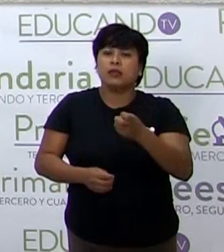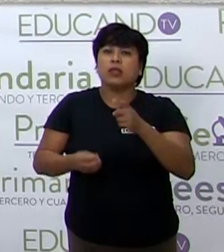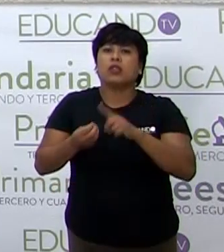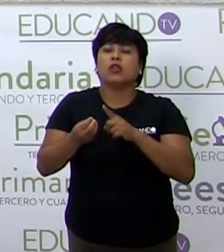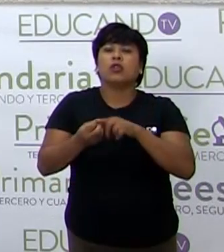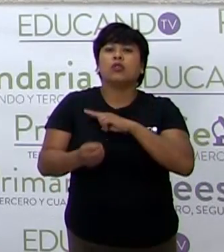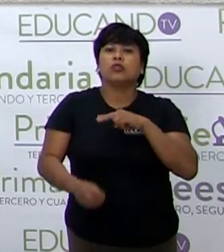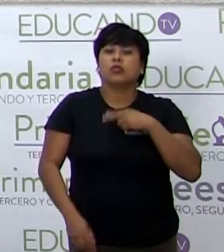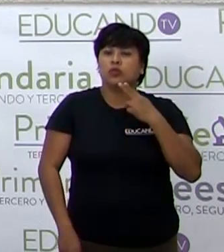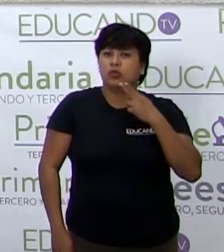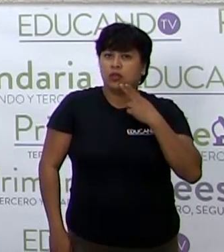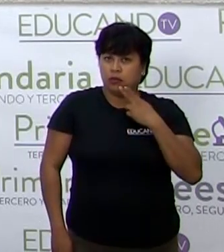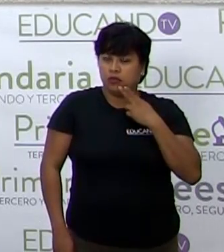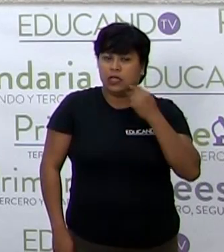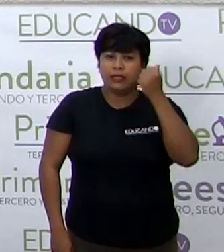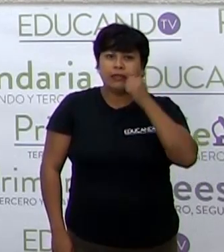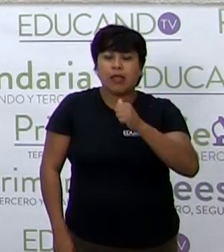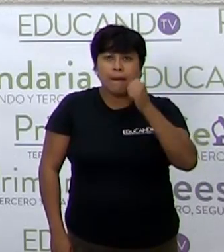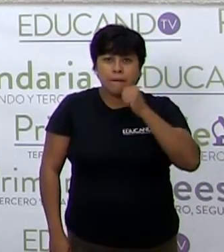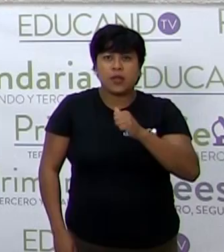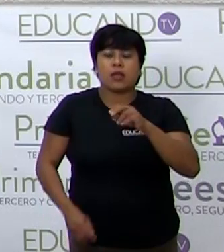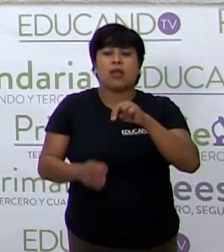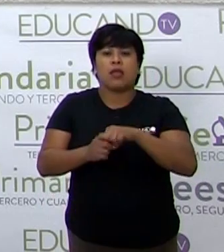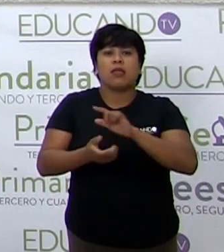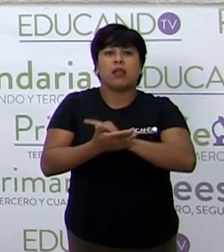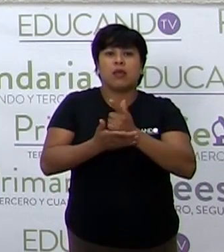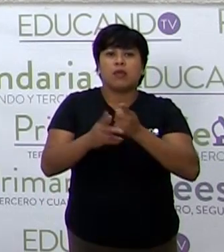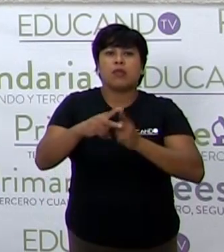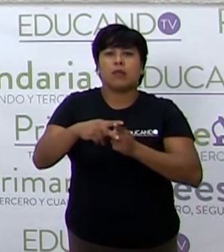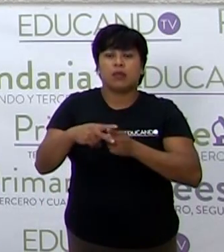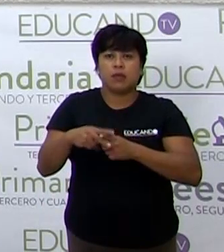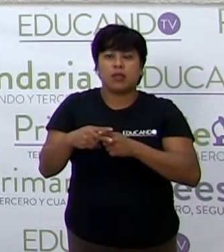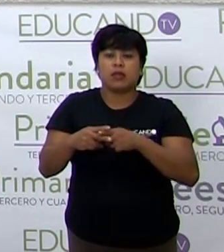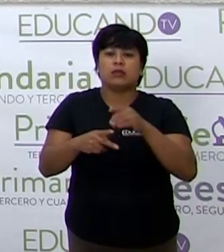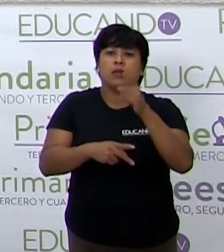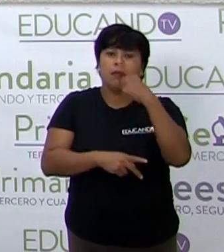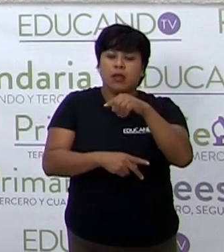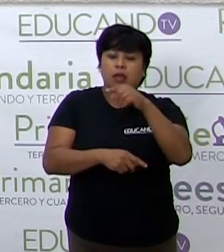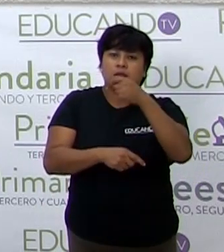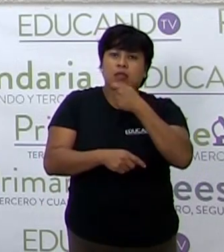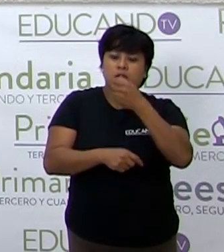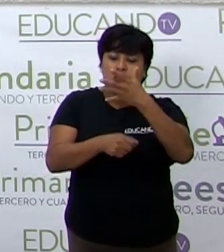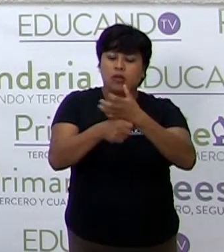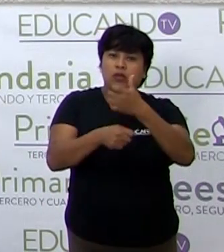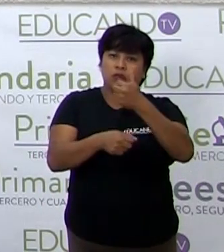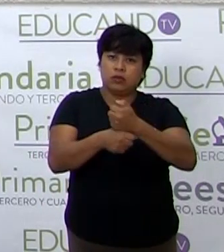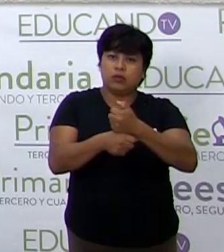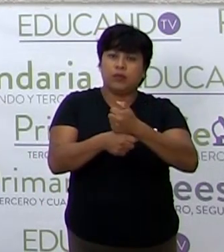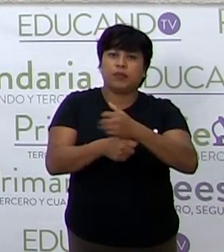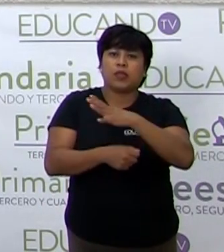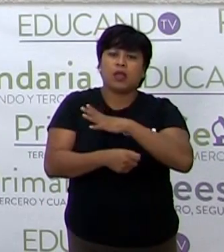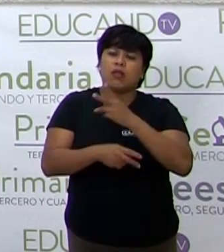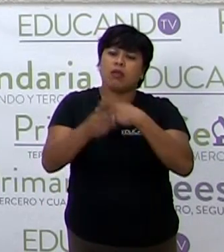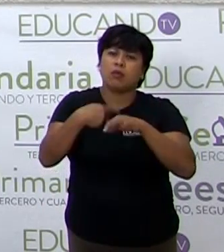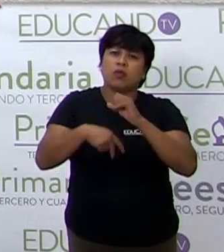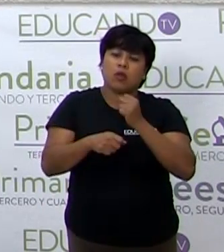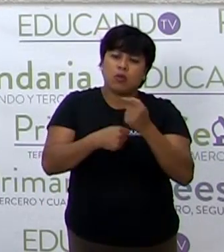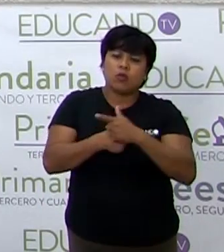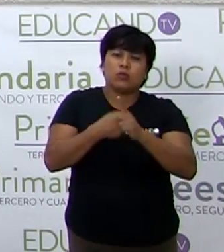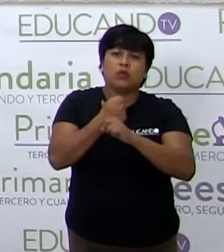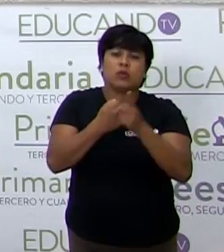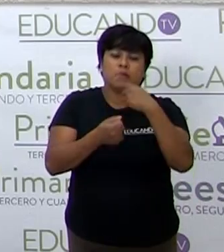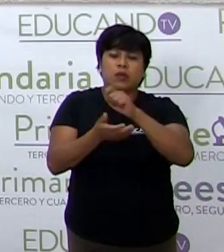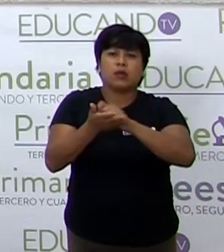las utilizamos. Siempre en el libro de matemáticas, de desafíos matemáticos de quinto y sexto grado, vienen algunos problemas